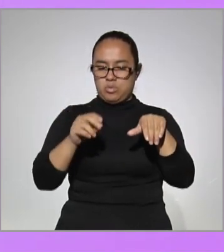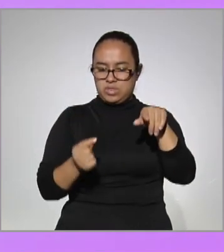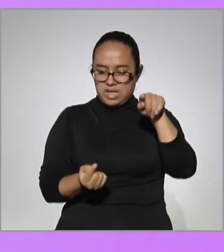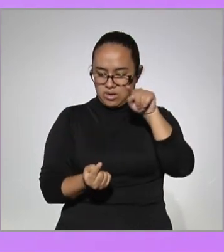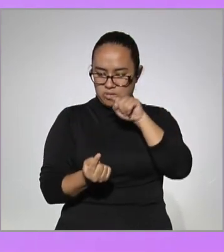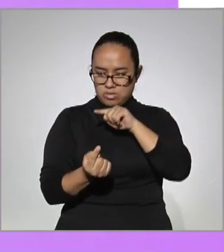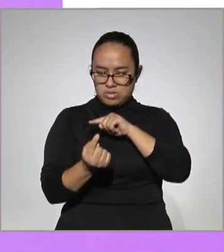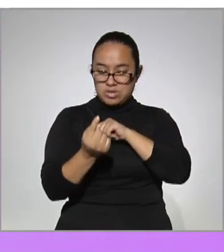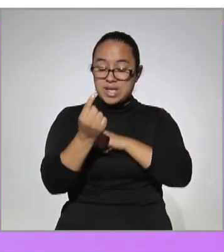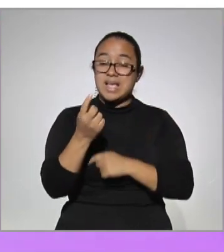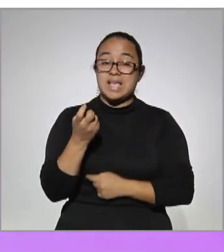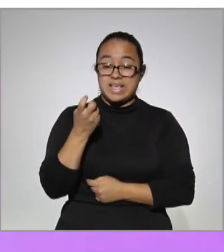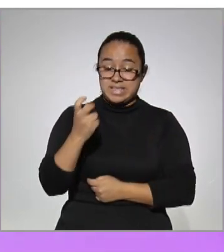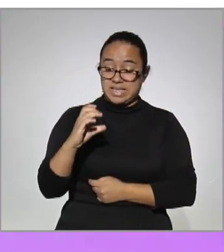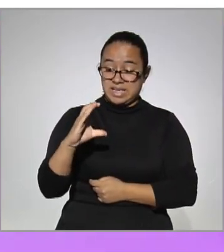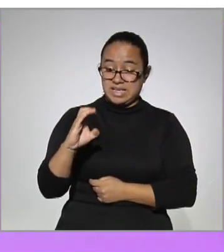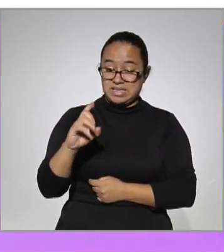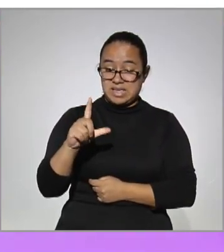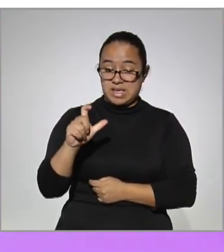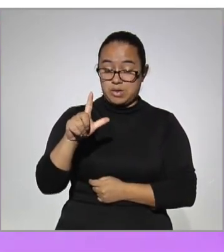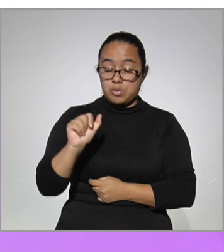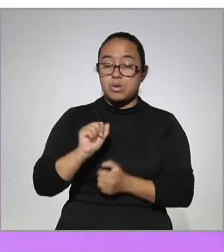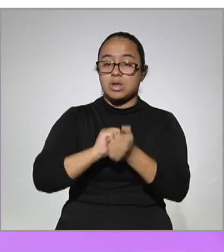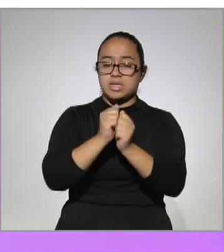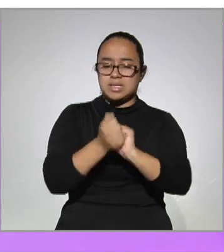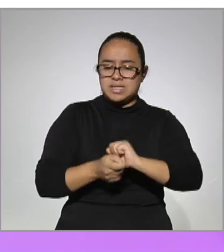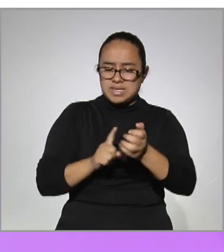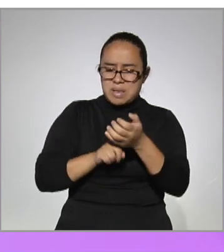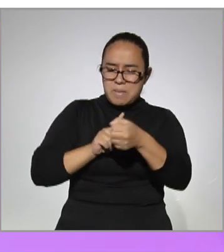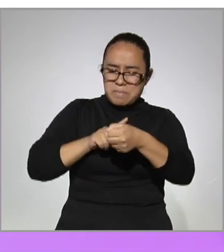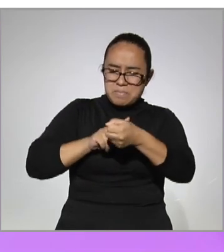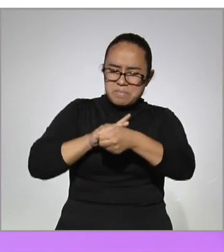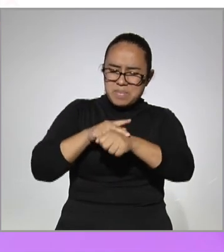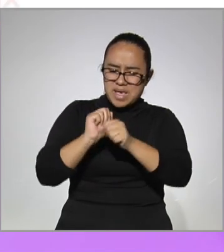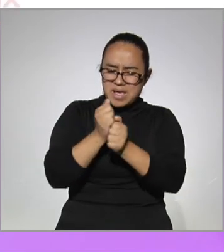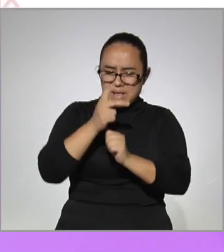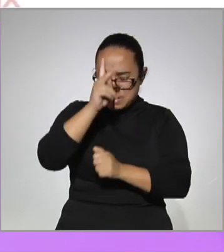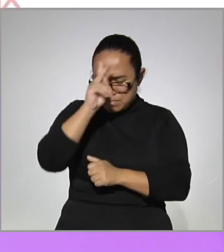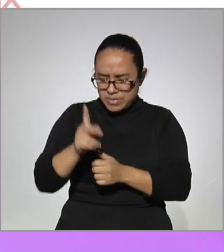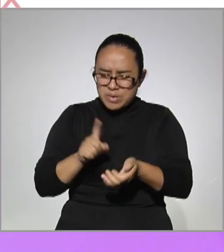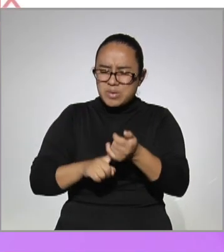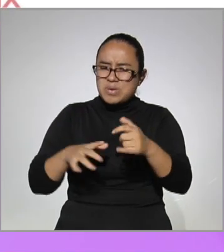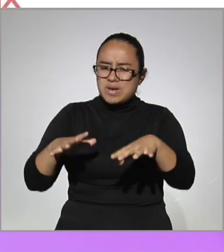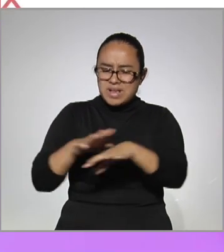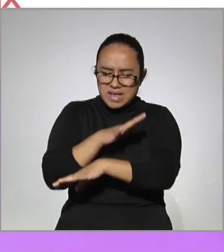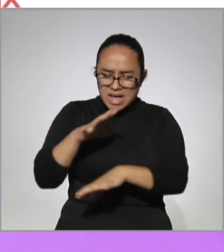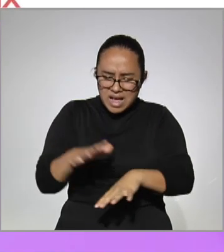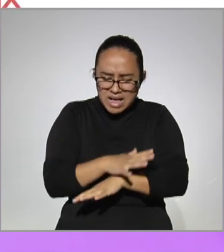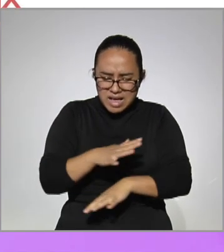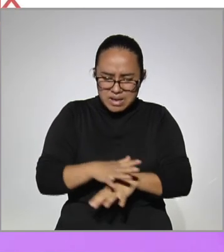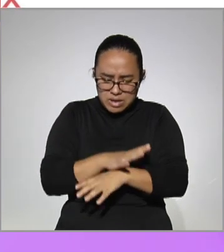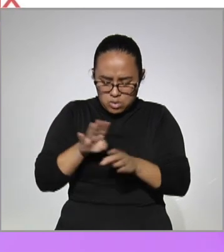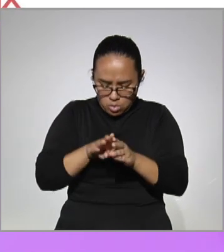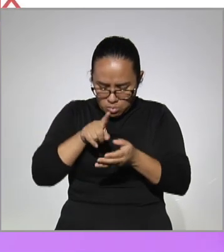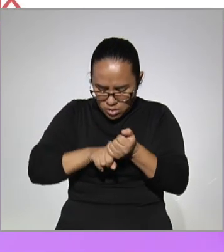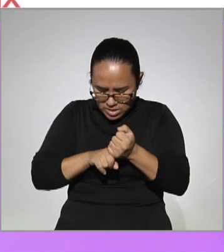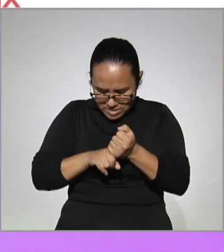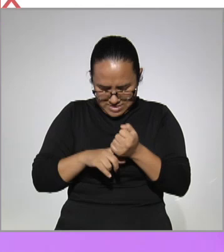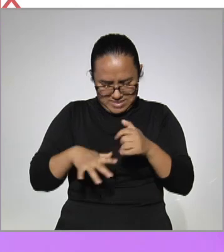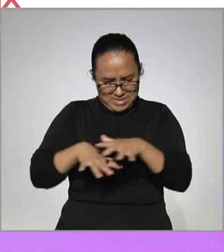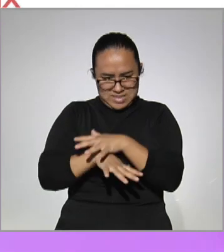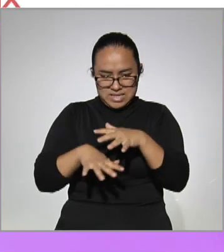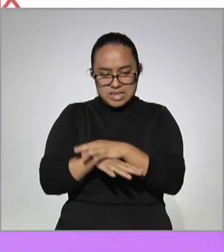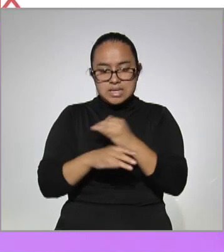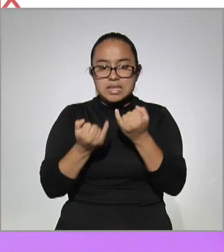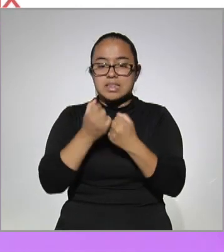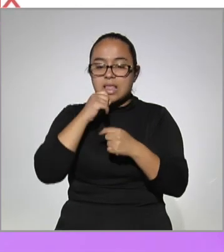estas células empiezan a afectar todo ese tejido con recambios en su información genética y además en